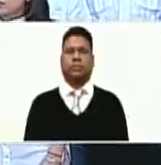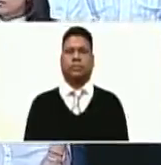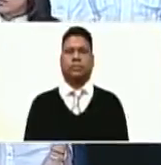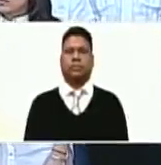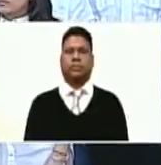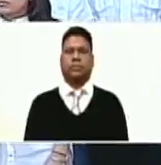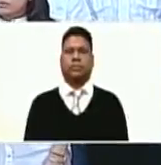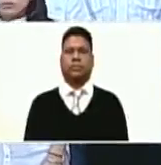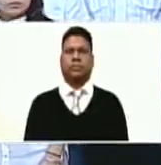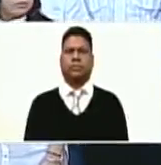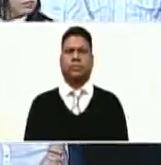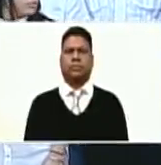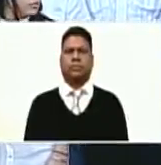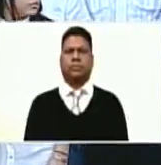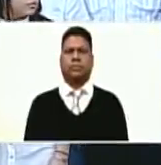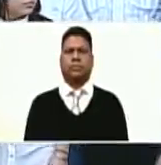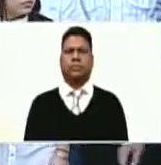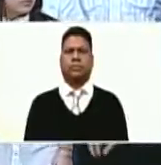¡Pieza!